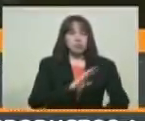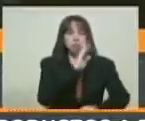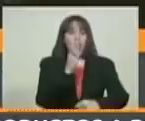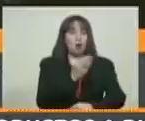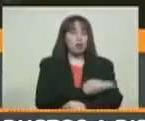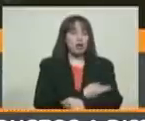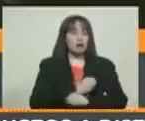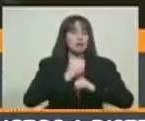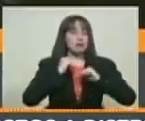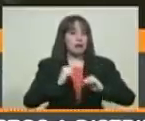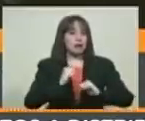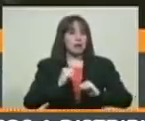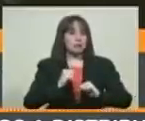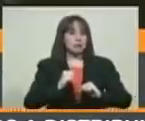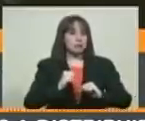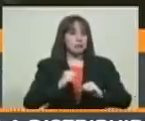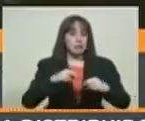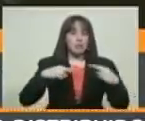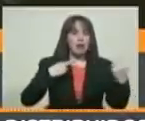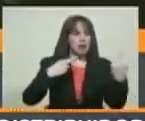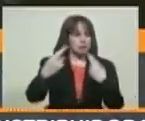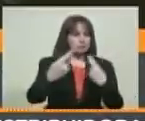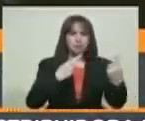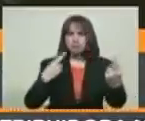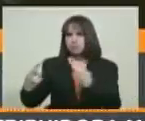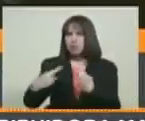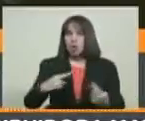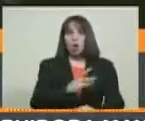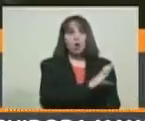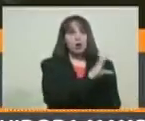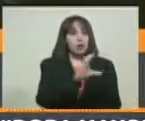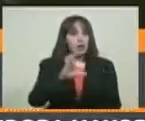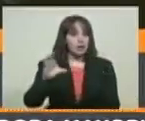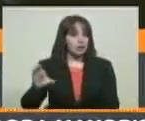potencia para la relación con el Caribe.